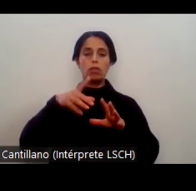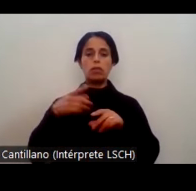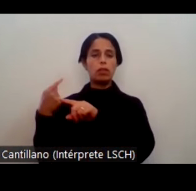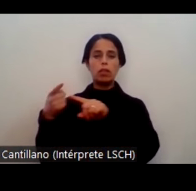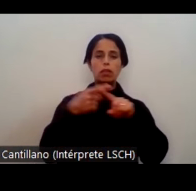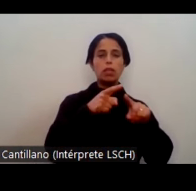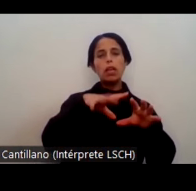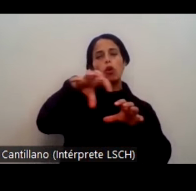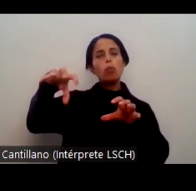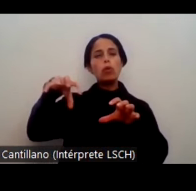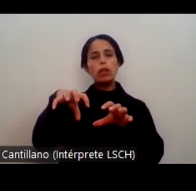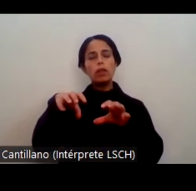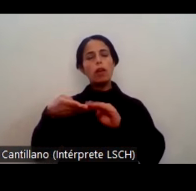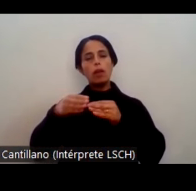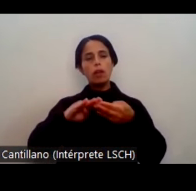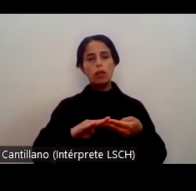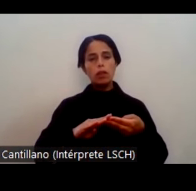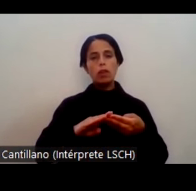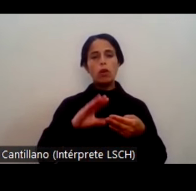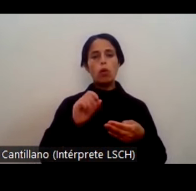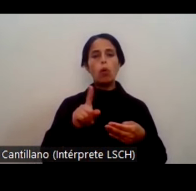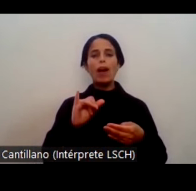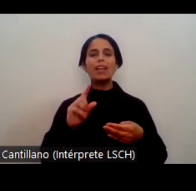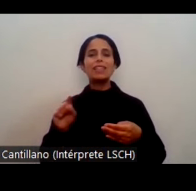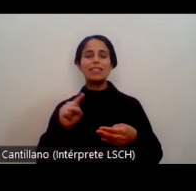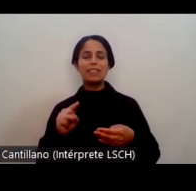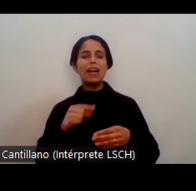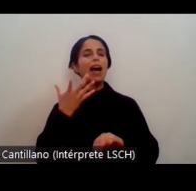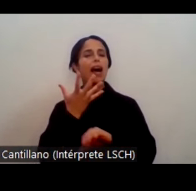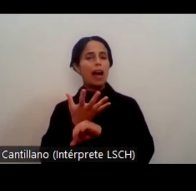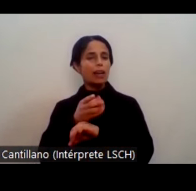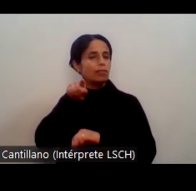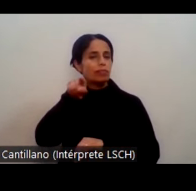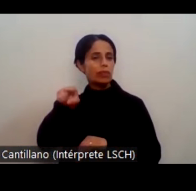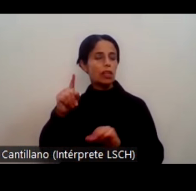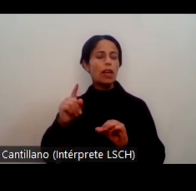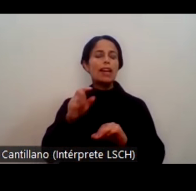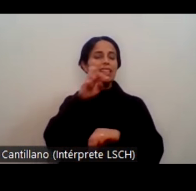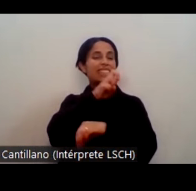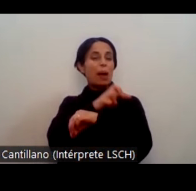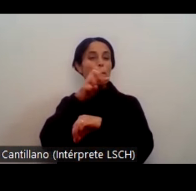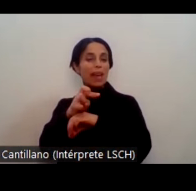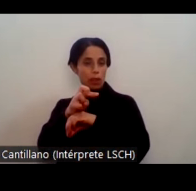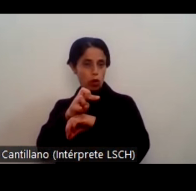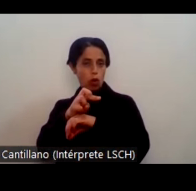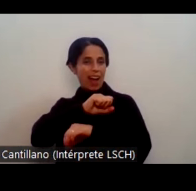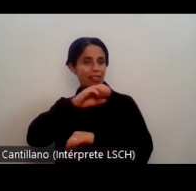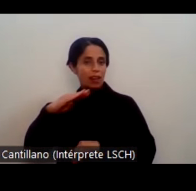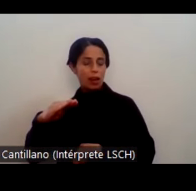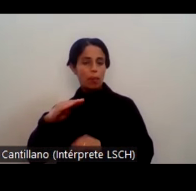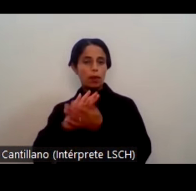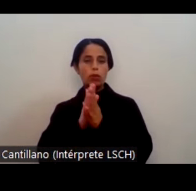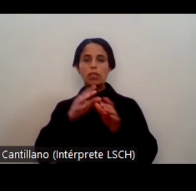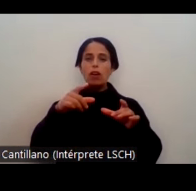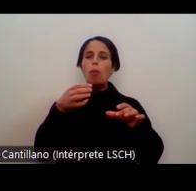comunidades o ayllus o oasis que existen en San Pedro de Atacama, que son todos esos